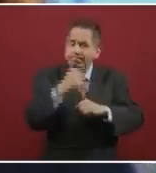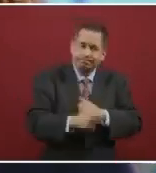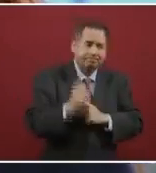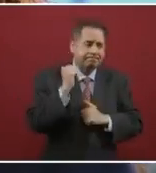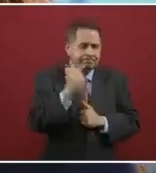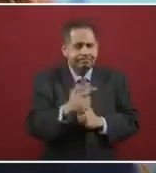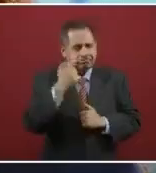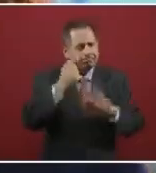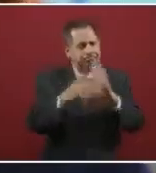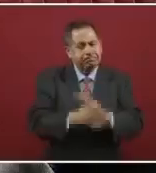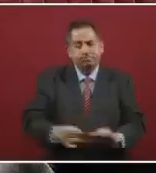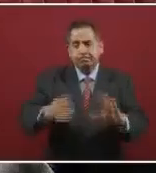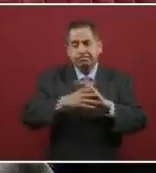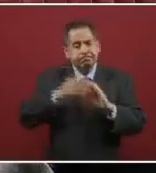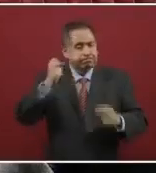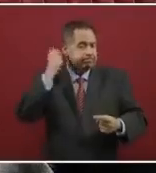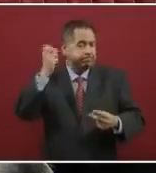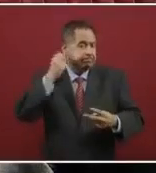cabo.